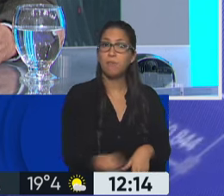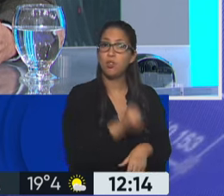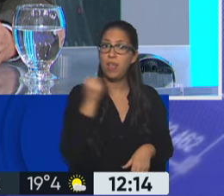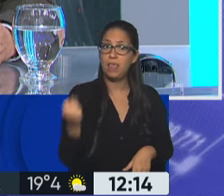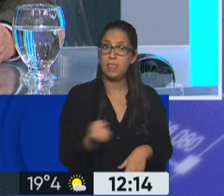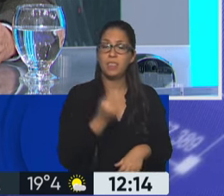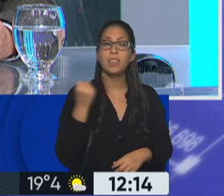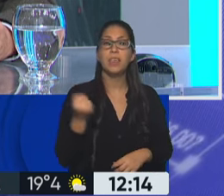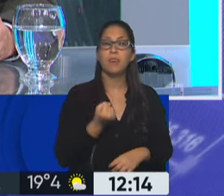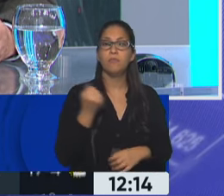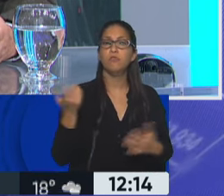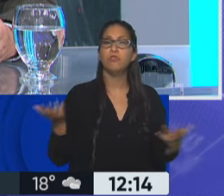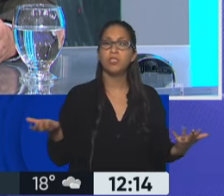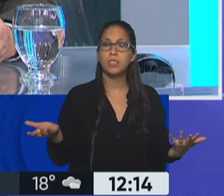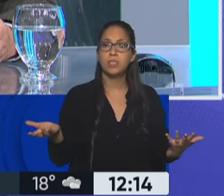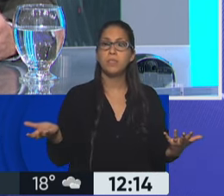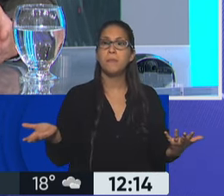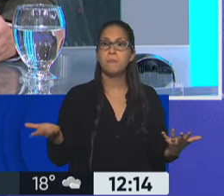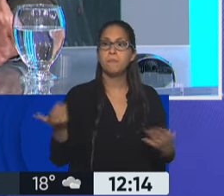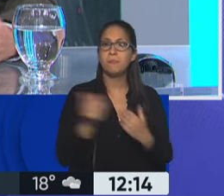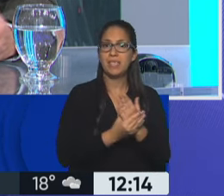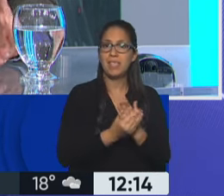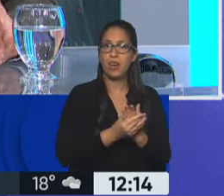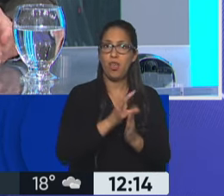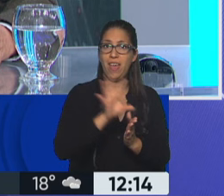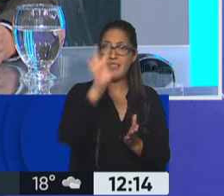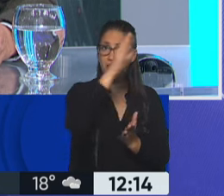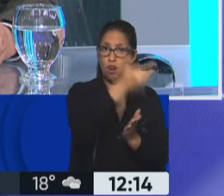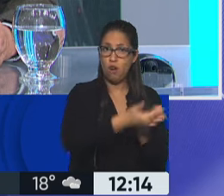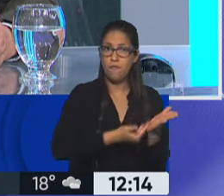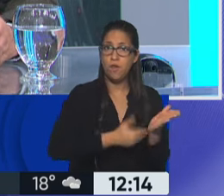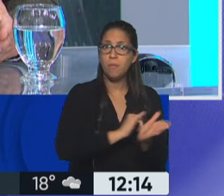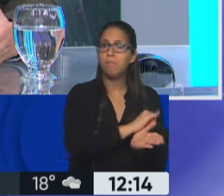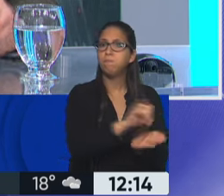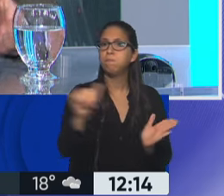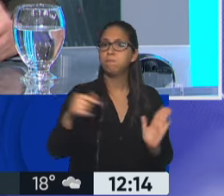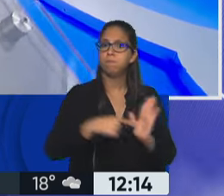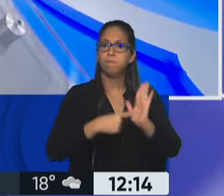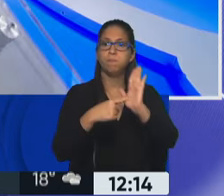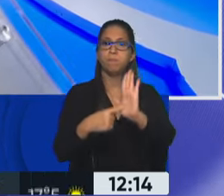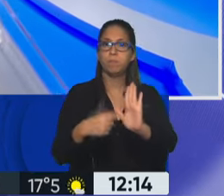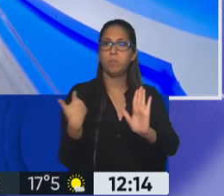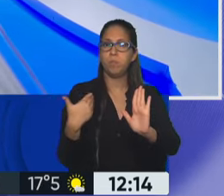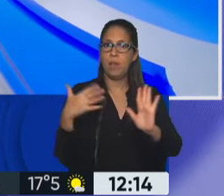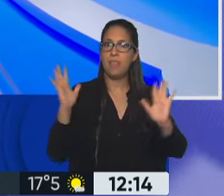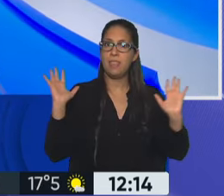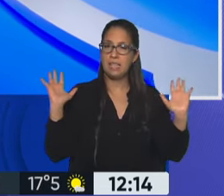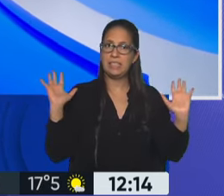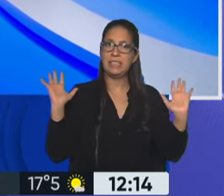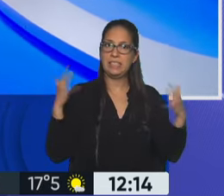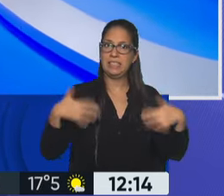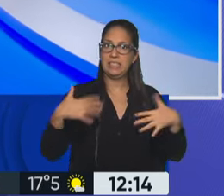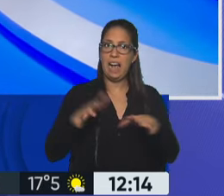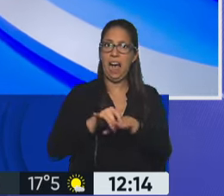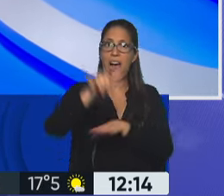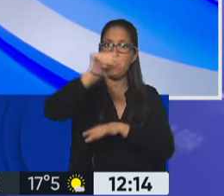clima el informe del Ministerio del interior seguramente avisó de que la situación puede ser porque ya ha ocurrido estas explosiones de aviones